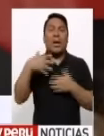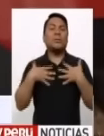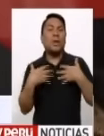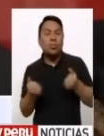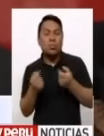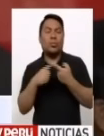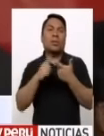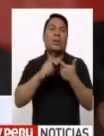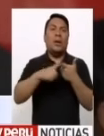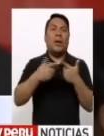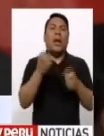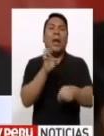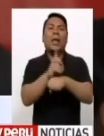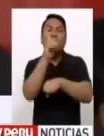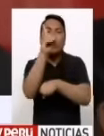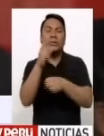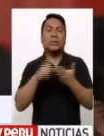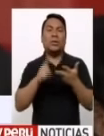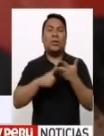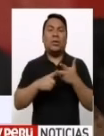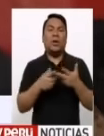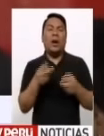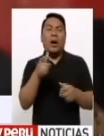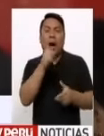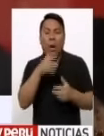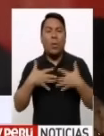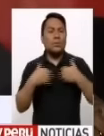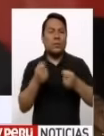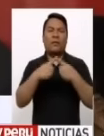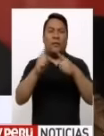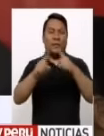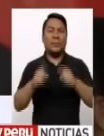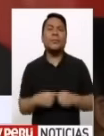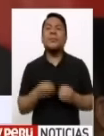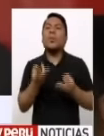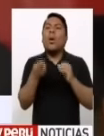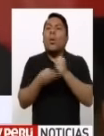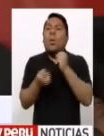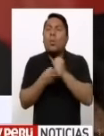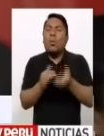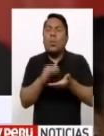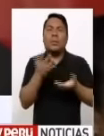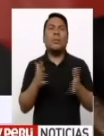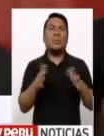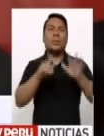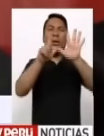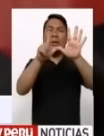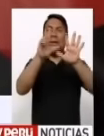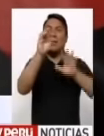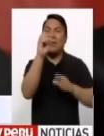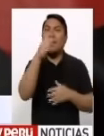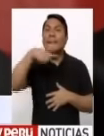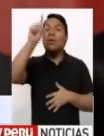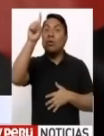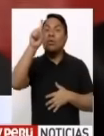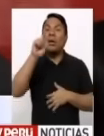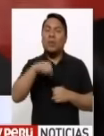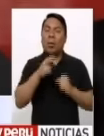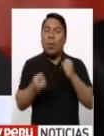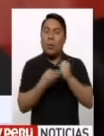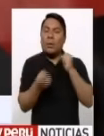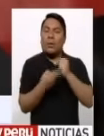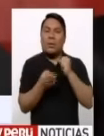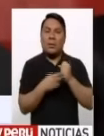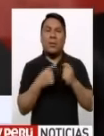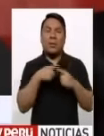para seguridad y saneamiento. ¿De cuánto sería ese ahorro? El ahorro es alrededor de 70 millones, es una cosa muy, muy